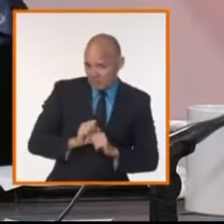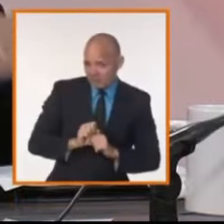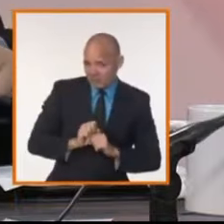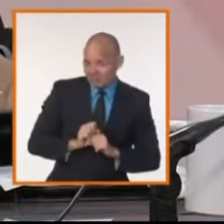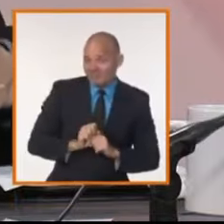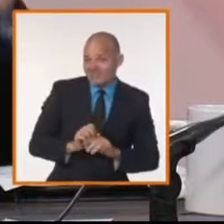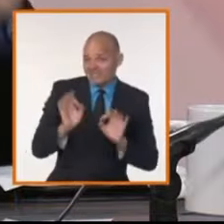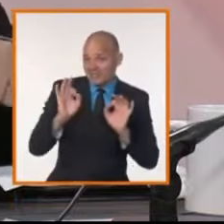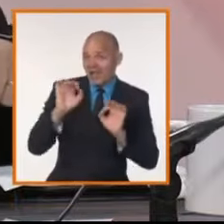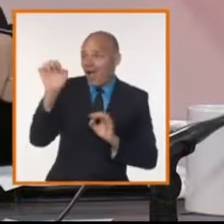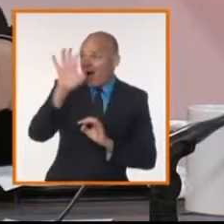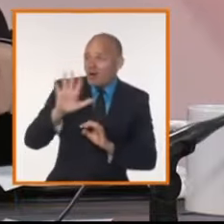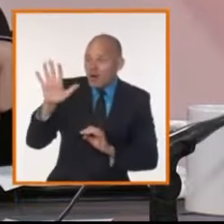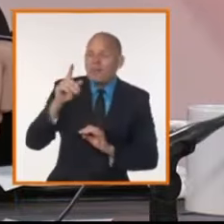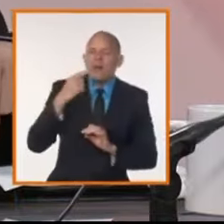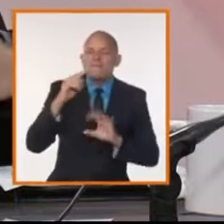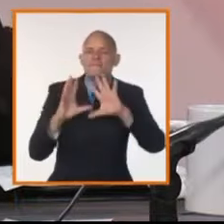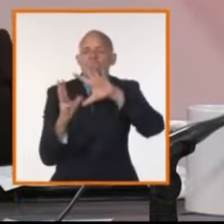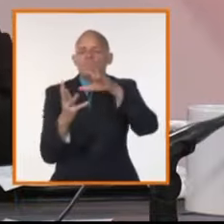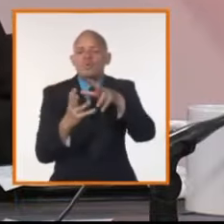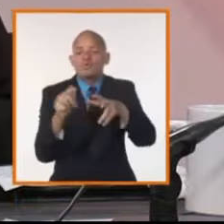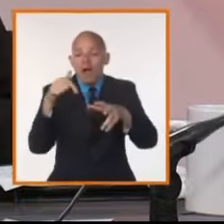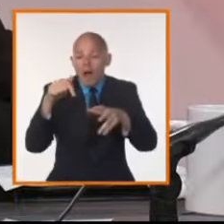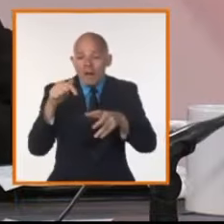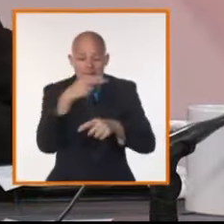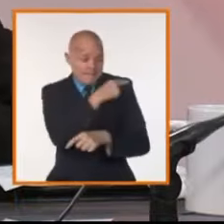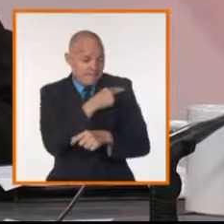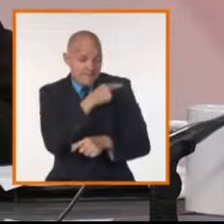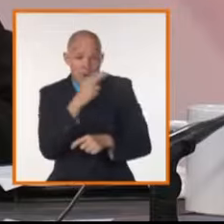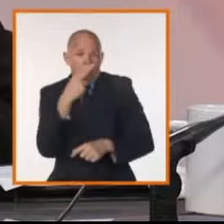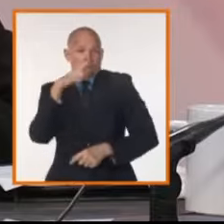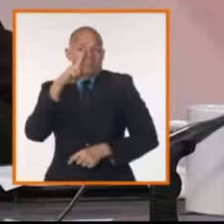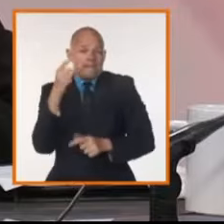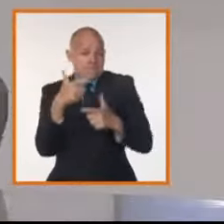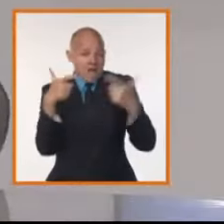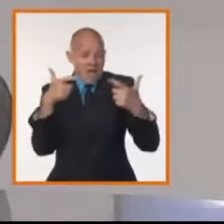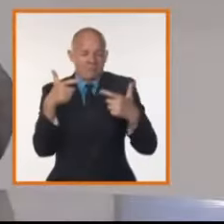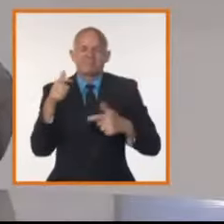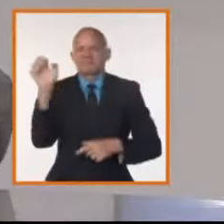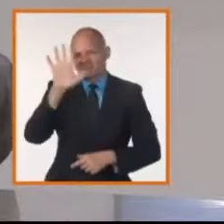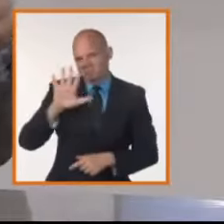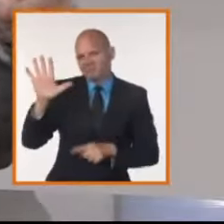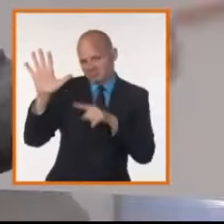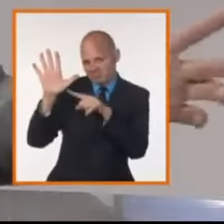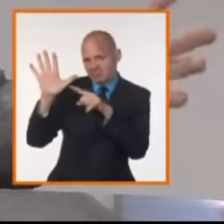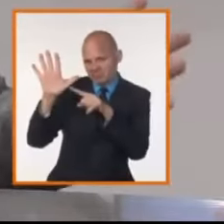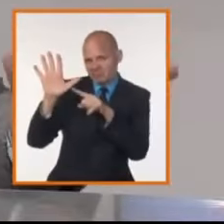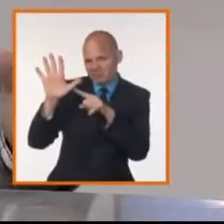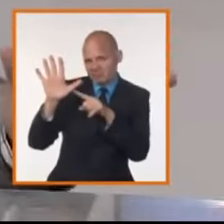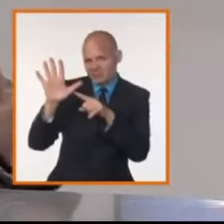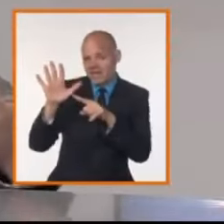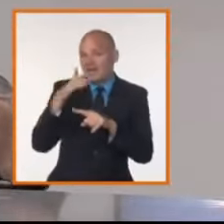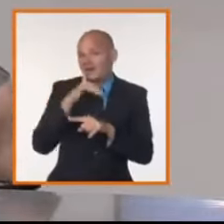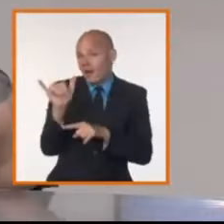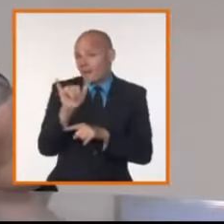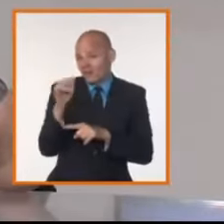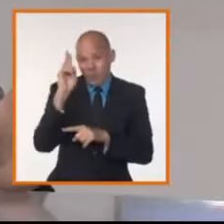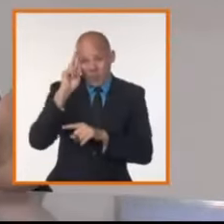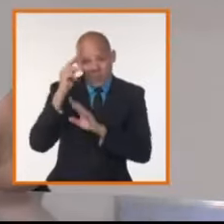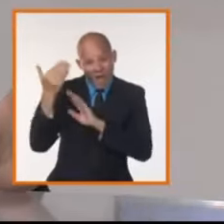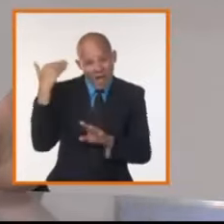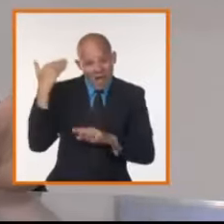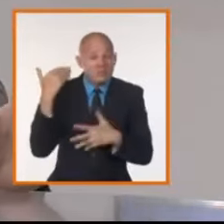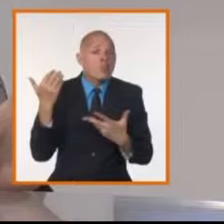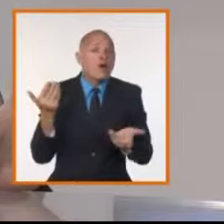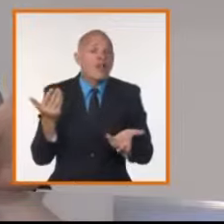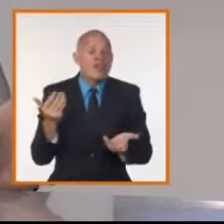fuerzas de extrema derecha están en puestos de y recordemos que era un escenario muy parecido a los que existían antes de las la primera y la Segunda